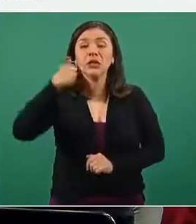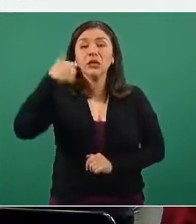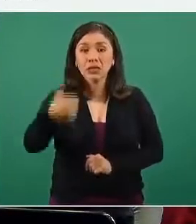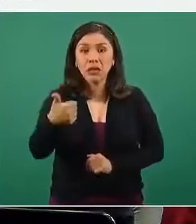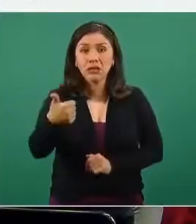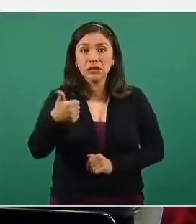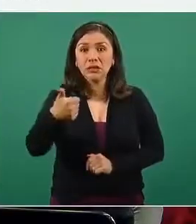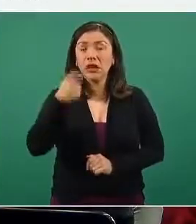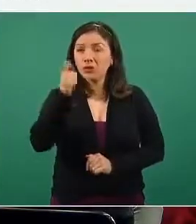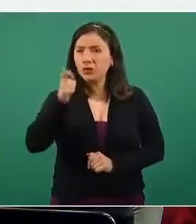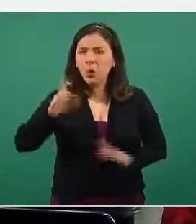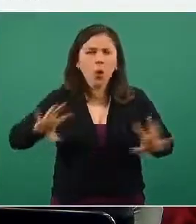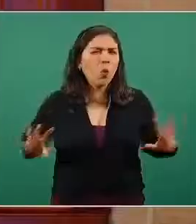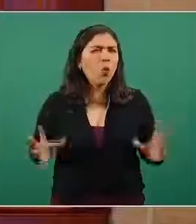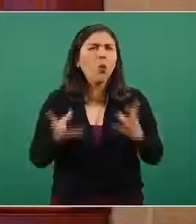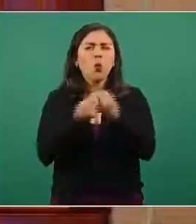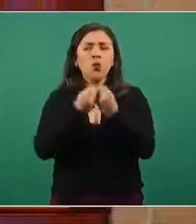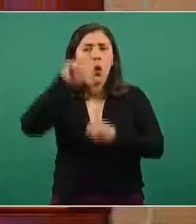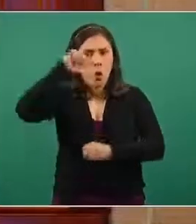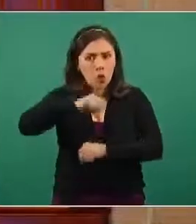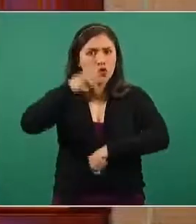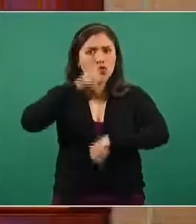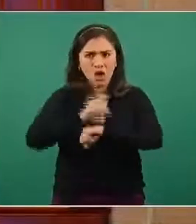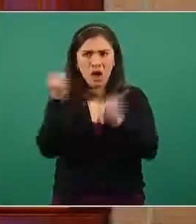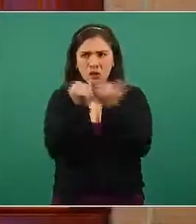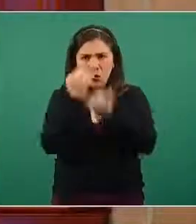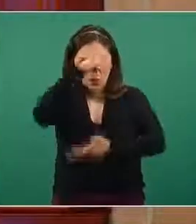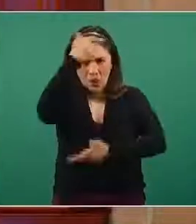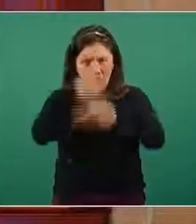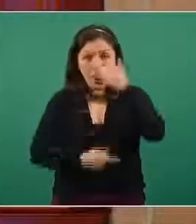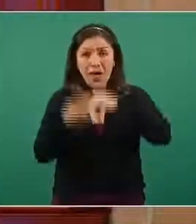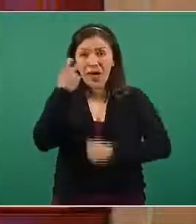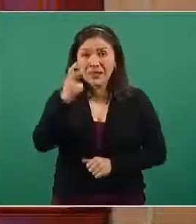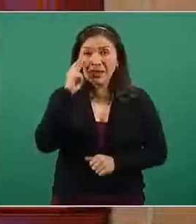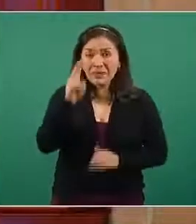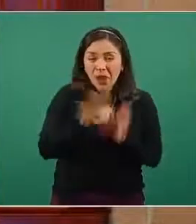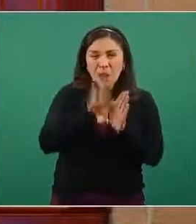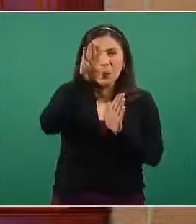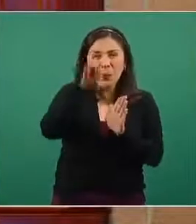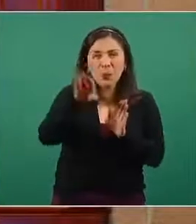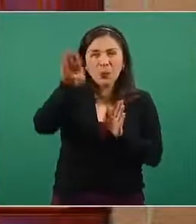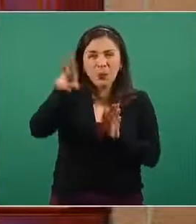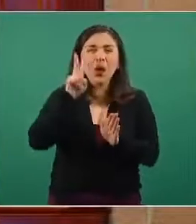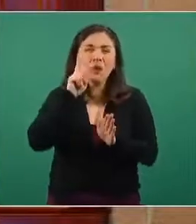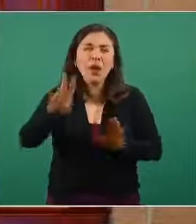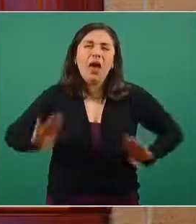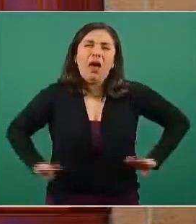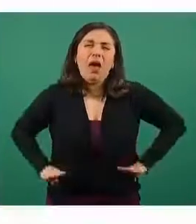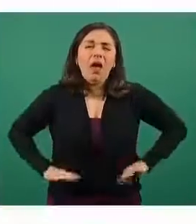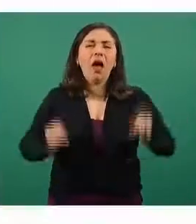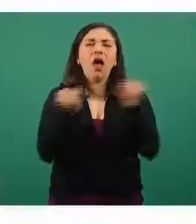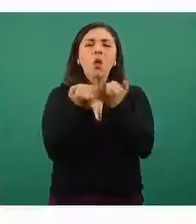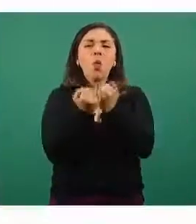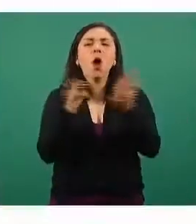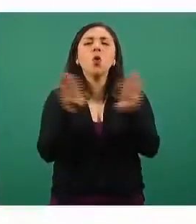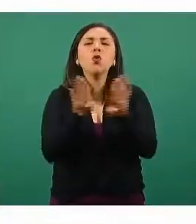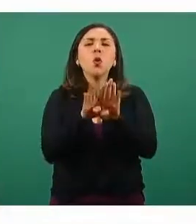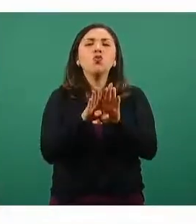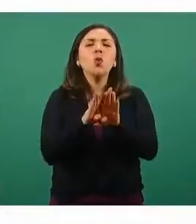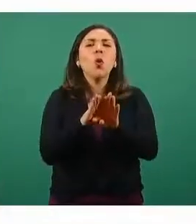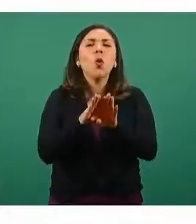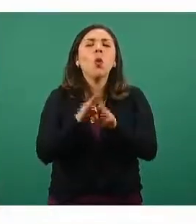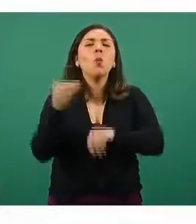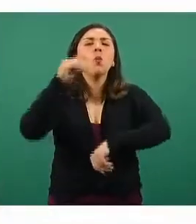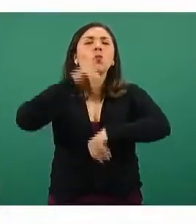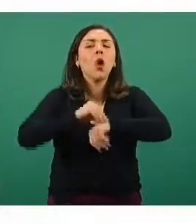629.626, ya sumando las dosis del día de hoy. Y bueno, en esta curva obviamente vemos el comportamiento de cómo se ha dado